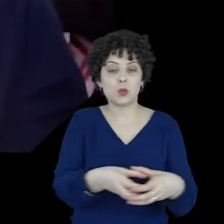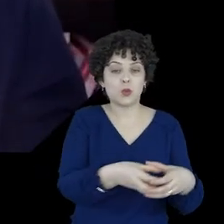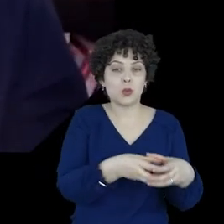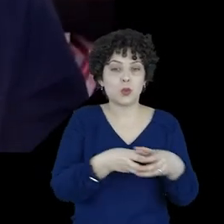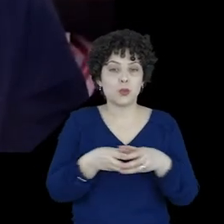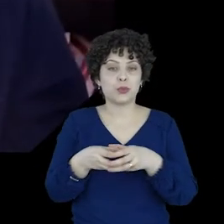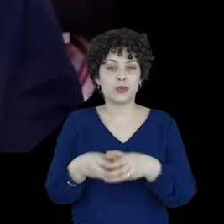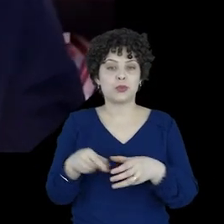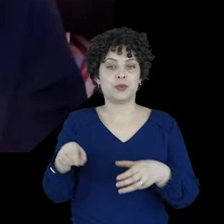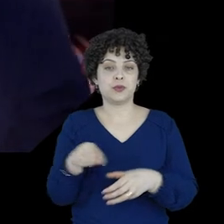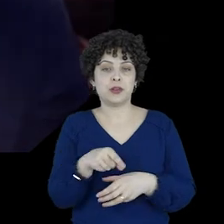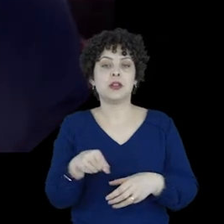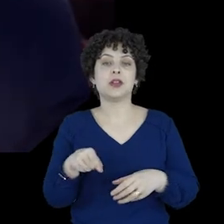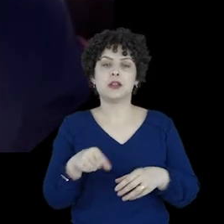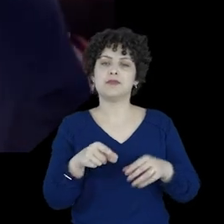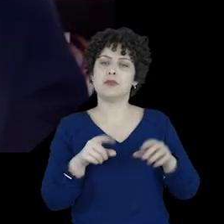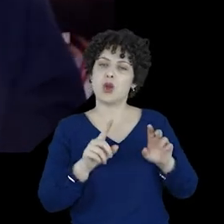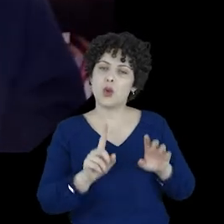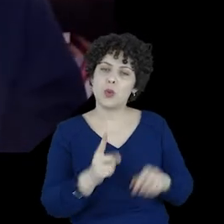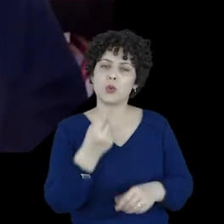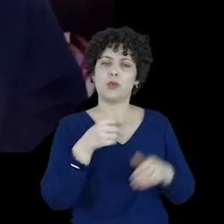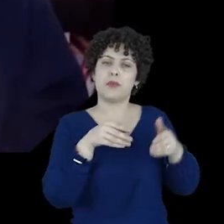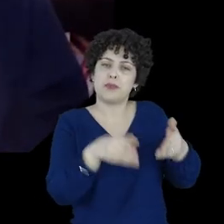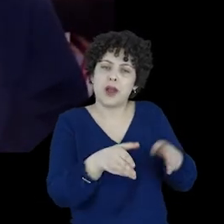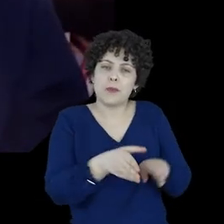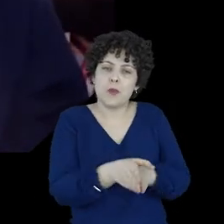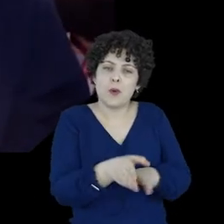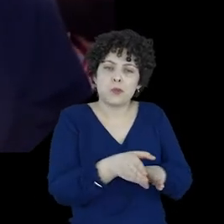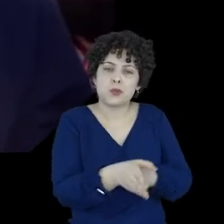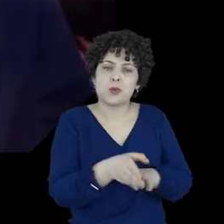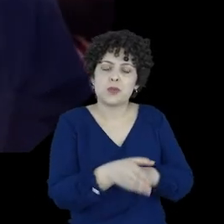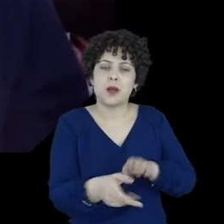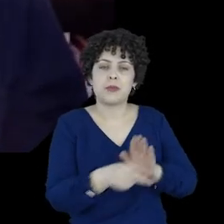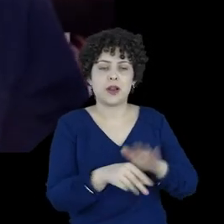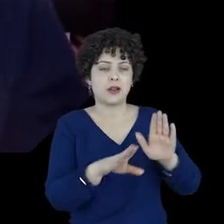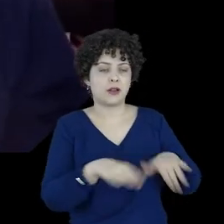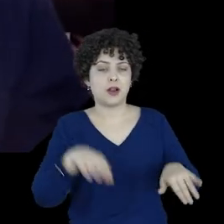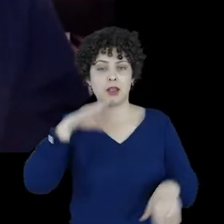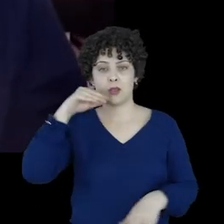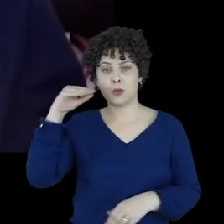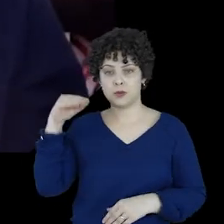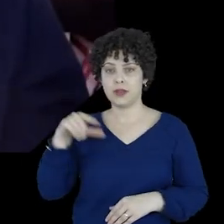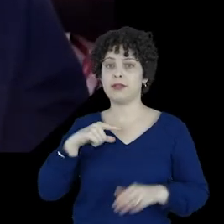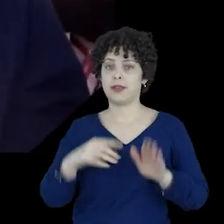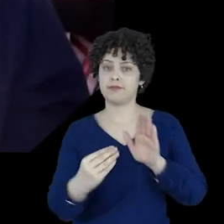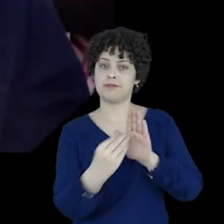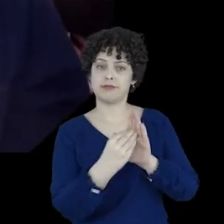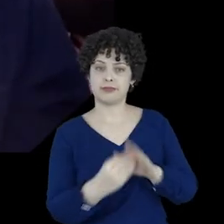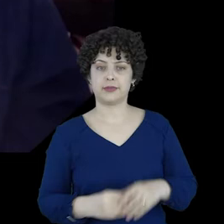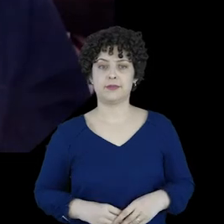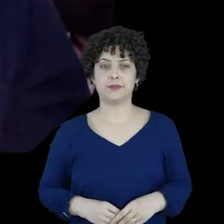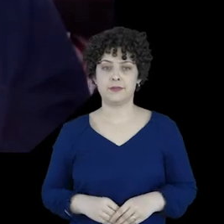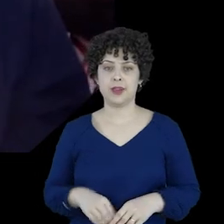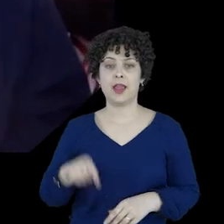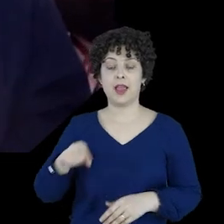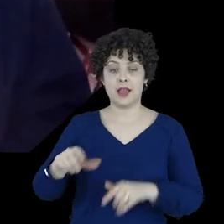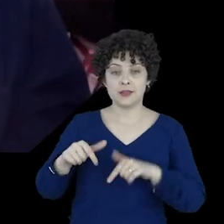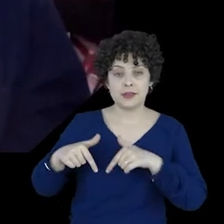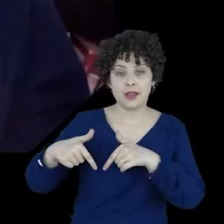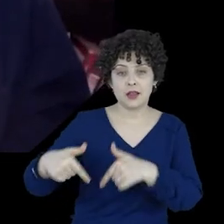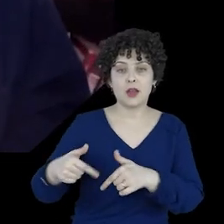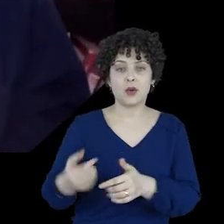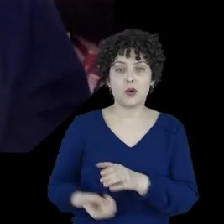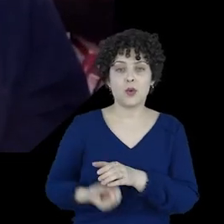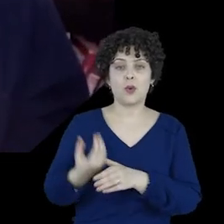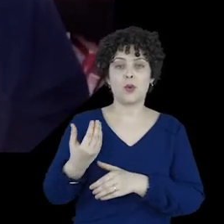grupos subrepresentados y hace una especificación en especial a niños, niñas y adolescentes. Esta es una iniciativa